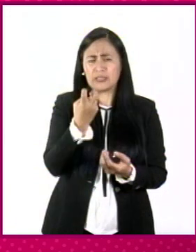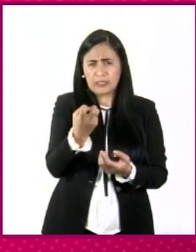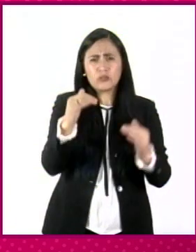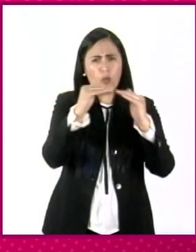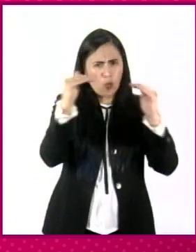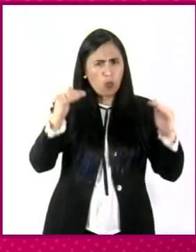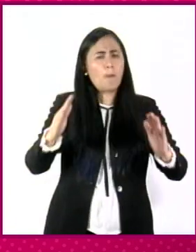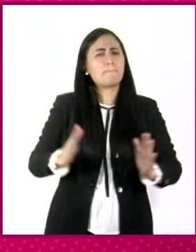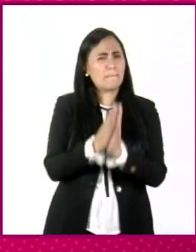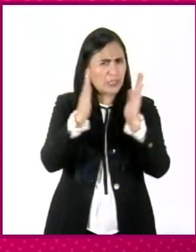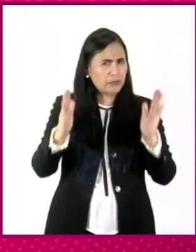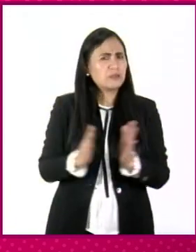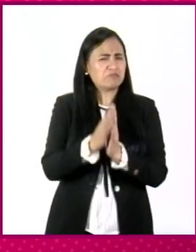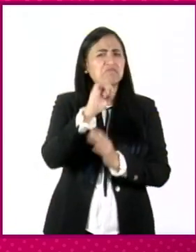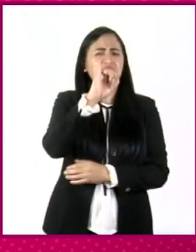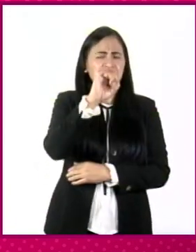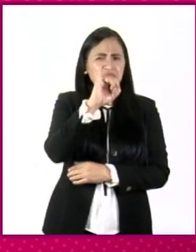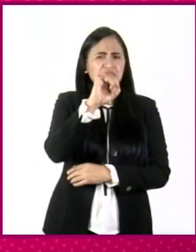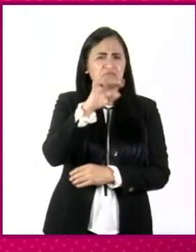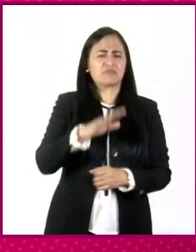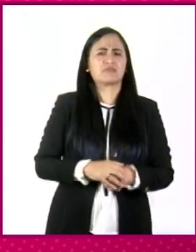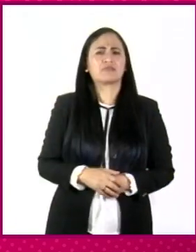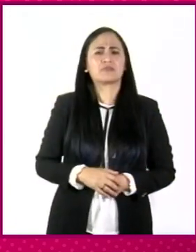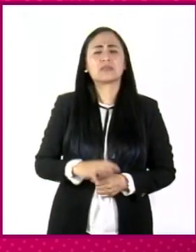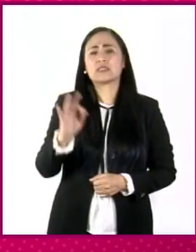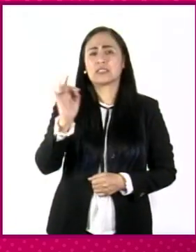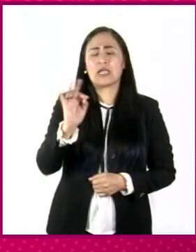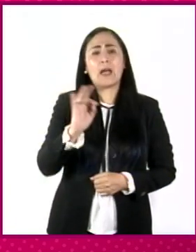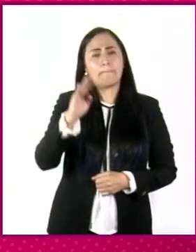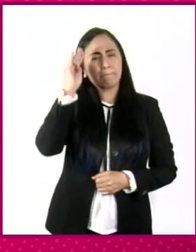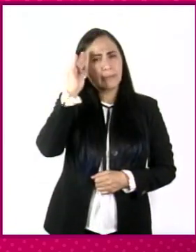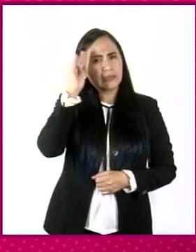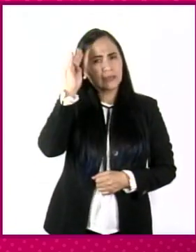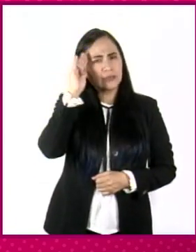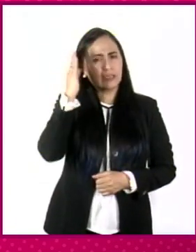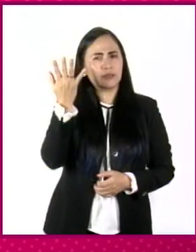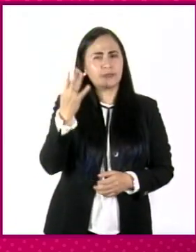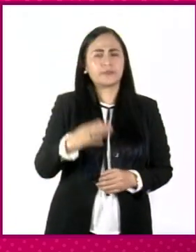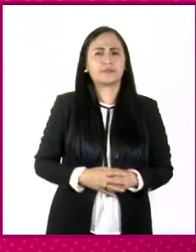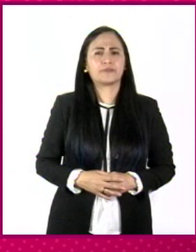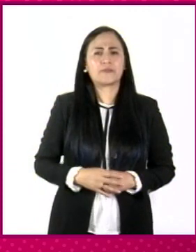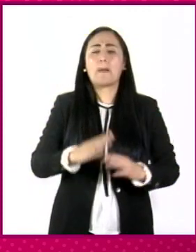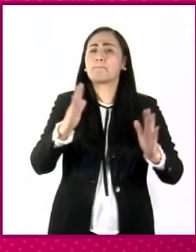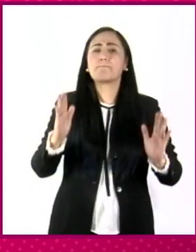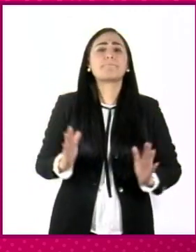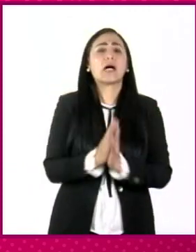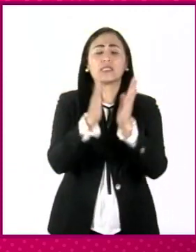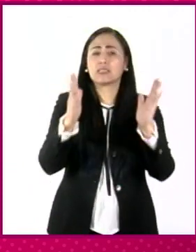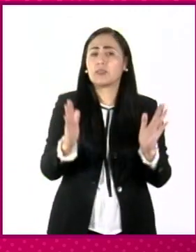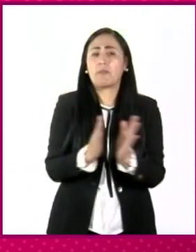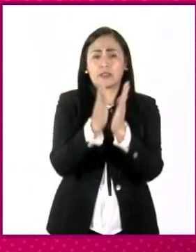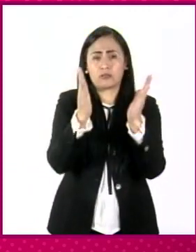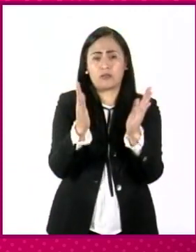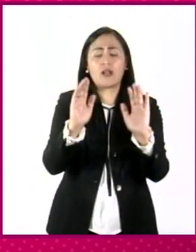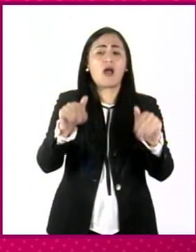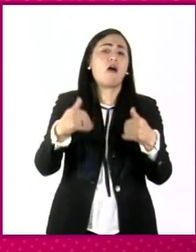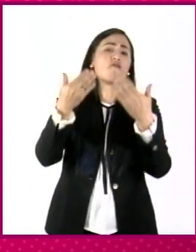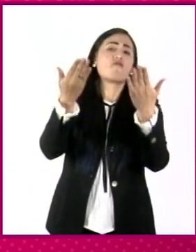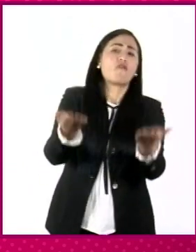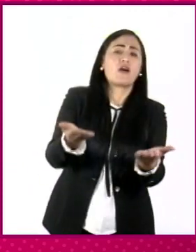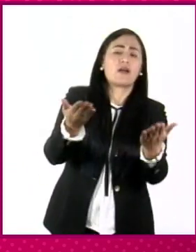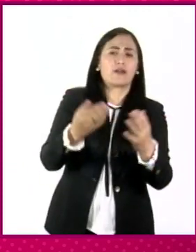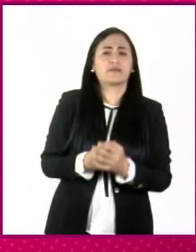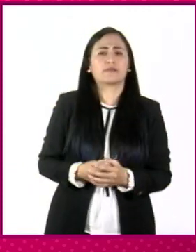participativa. Pues en realidad sí, porque si estamos pensando en que también la democracia en términos de participación ocurre en la esfera pública, es decir, en